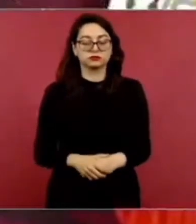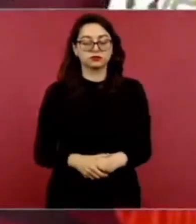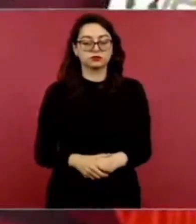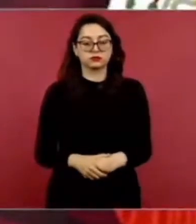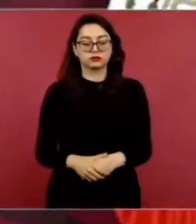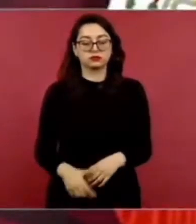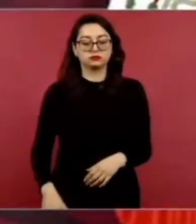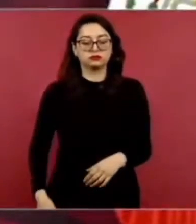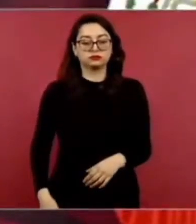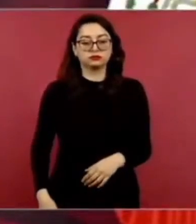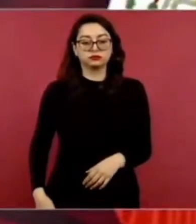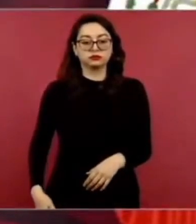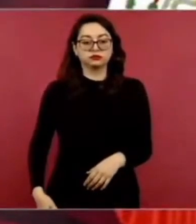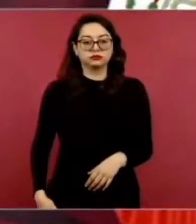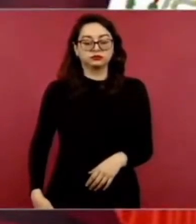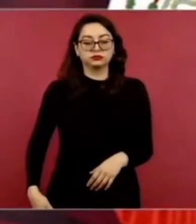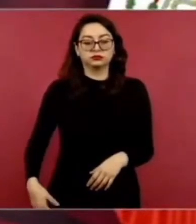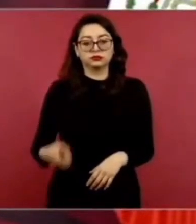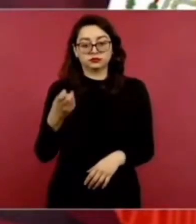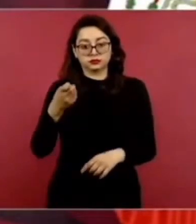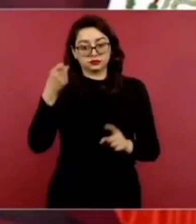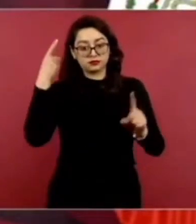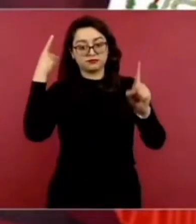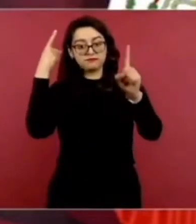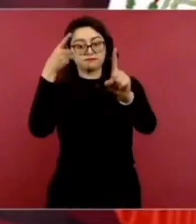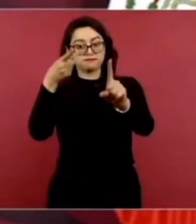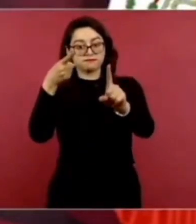Ese es el ideal.